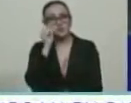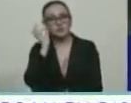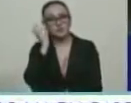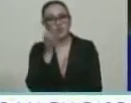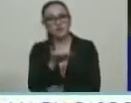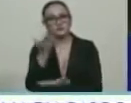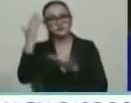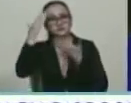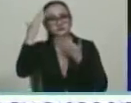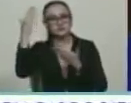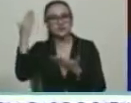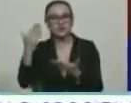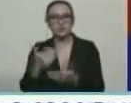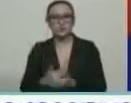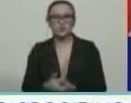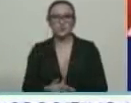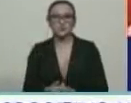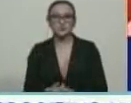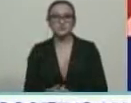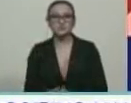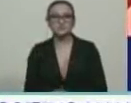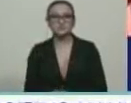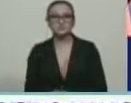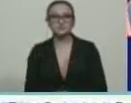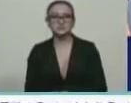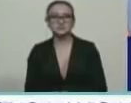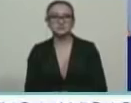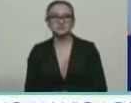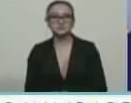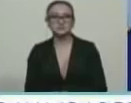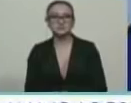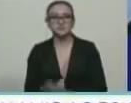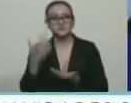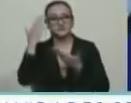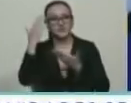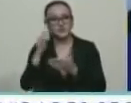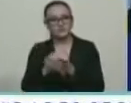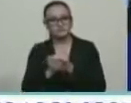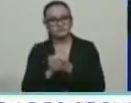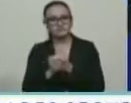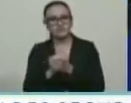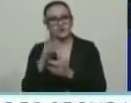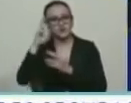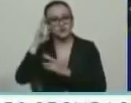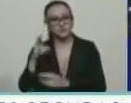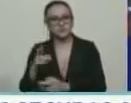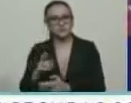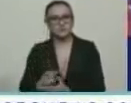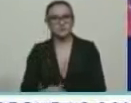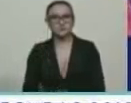les saludo cordialmente, les saludo con amistad y con respeto.